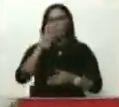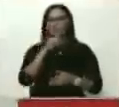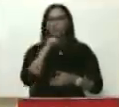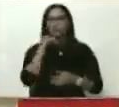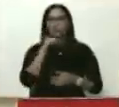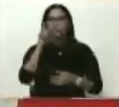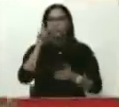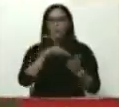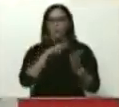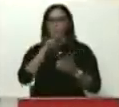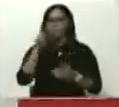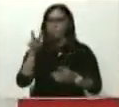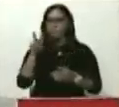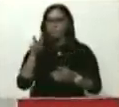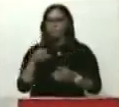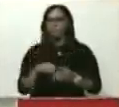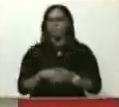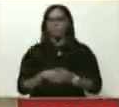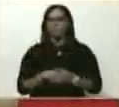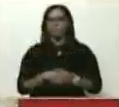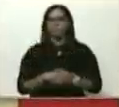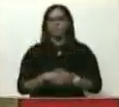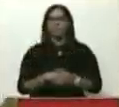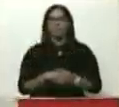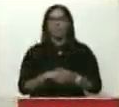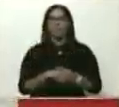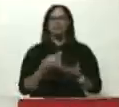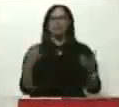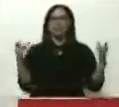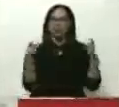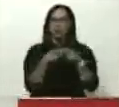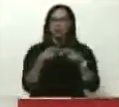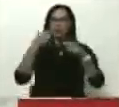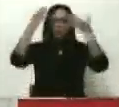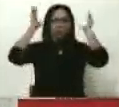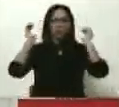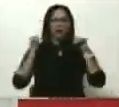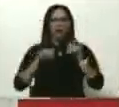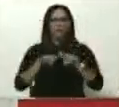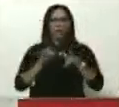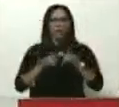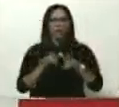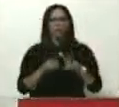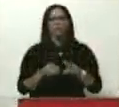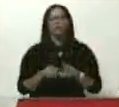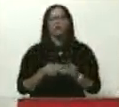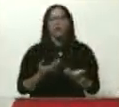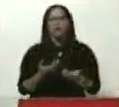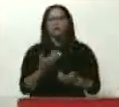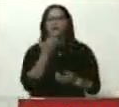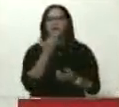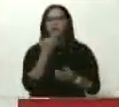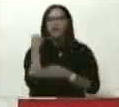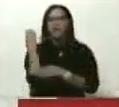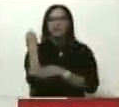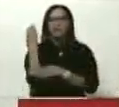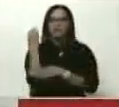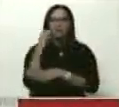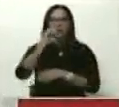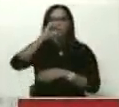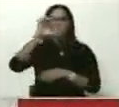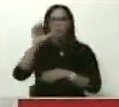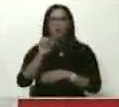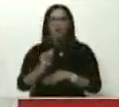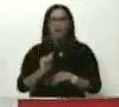octubre, Castillo se reúne con Almagro en vísperas de la Asamblea de la OEA en Lima, 4